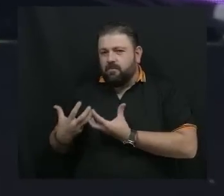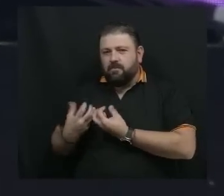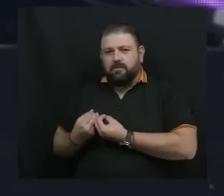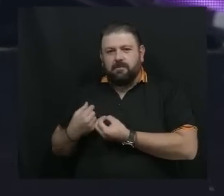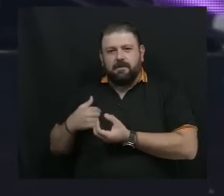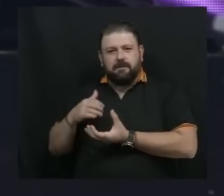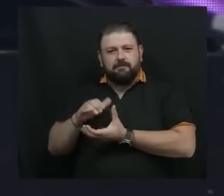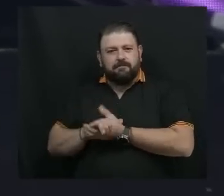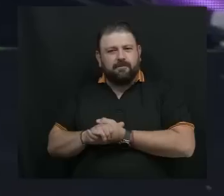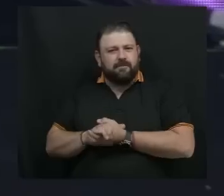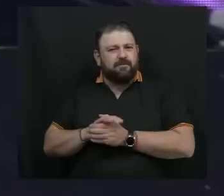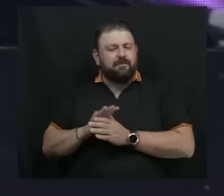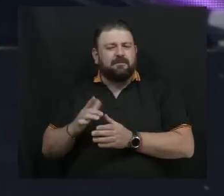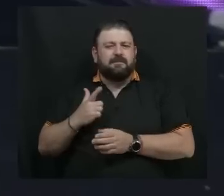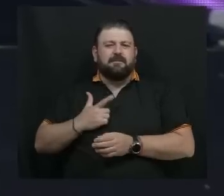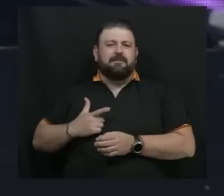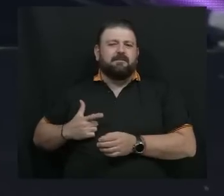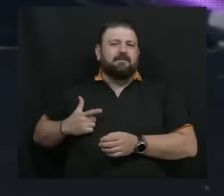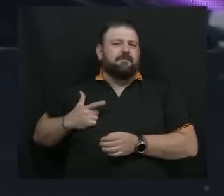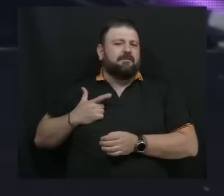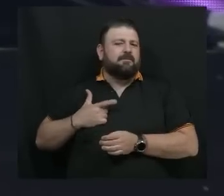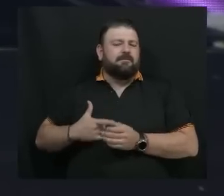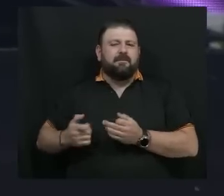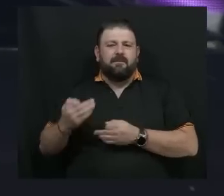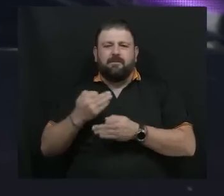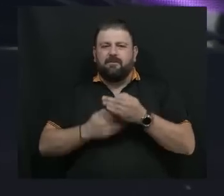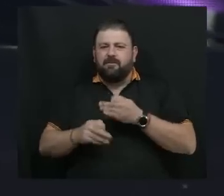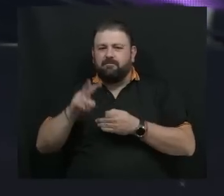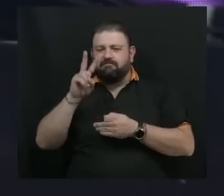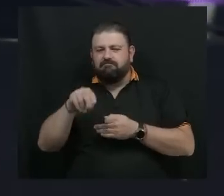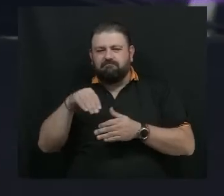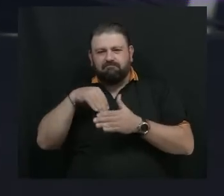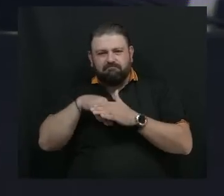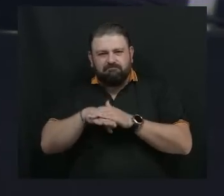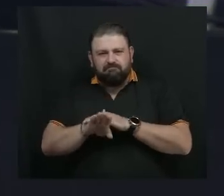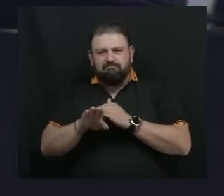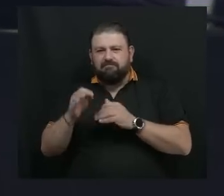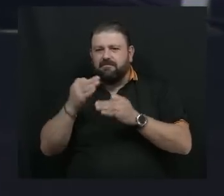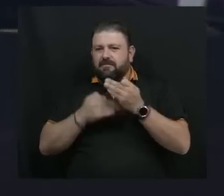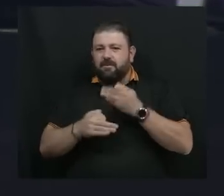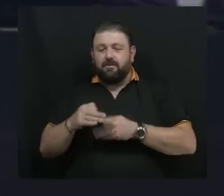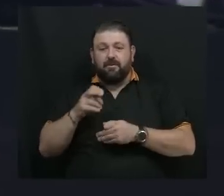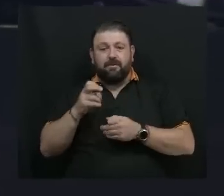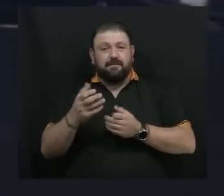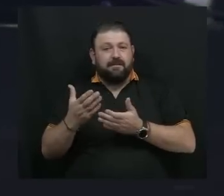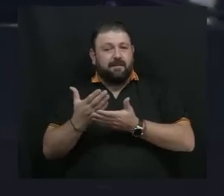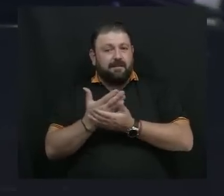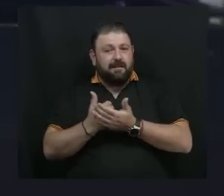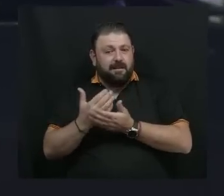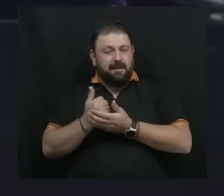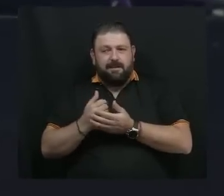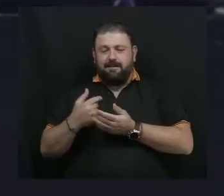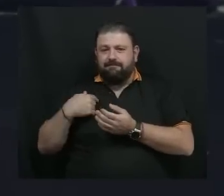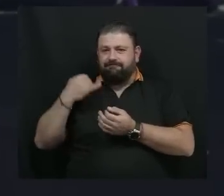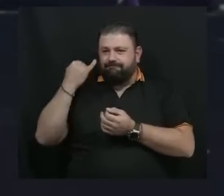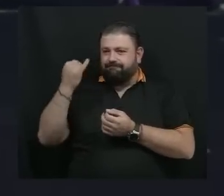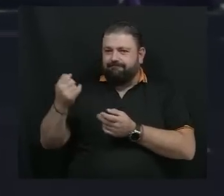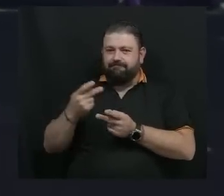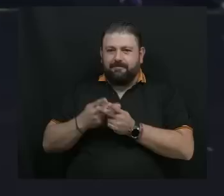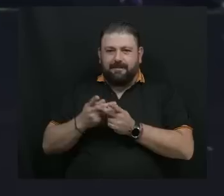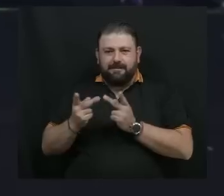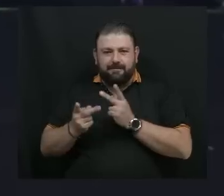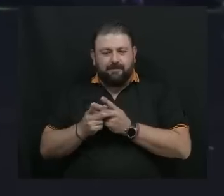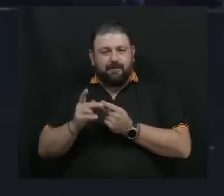México muchísimas veces, tenemos todos los sellos que se quieran imaginar en el pasaporte. Gracias